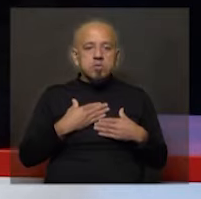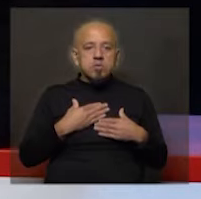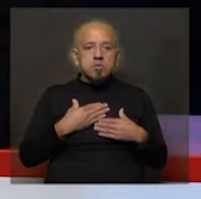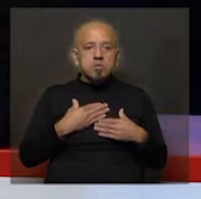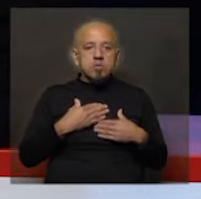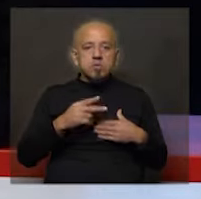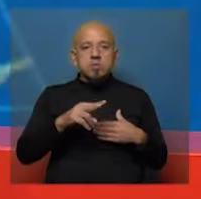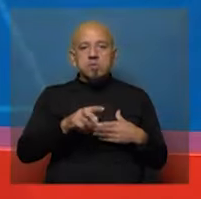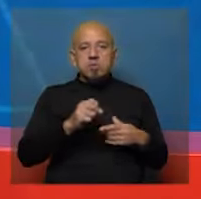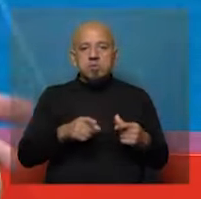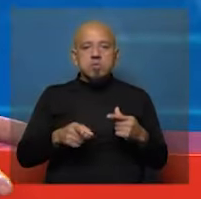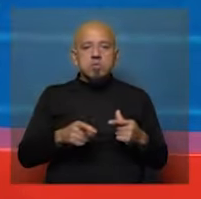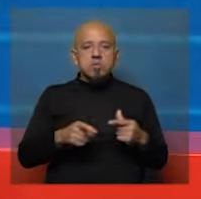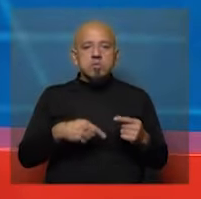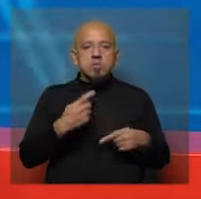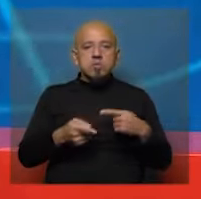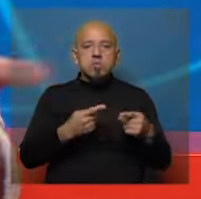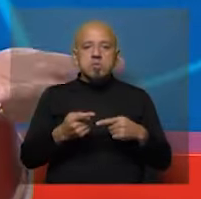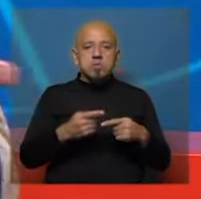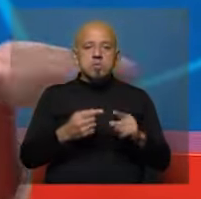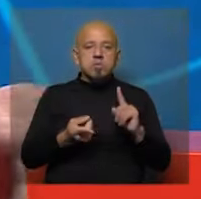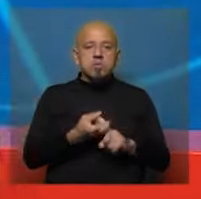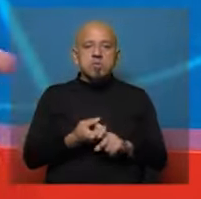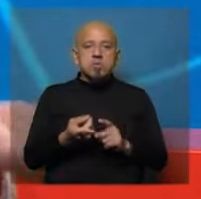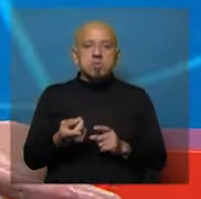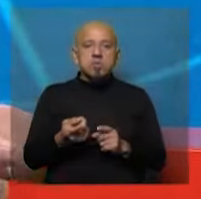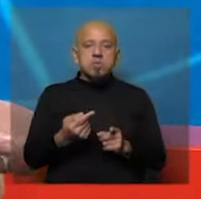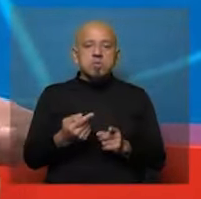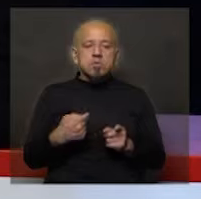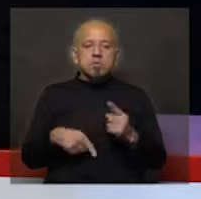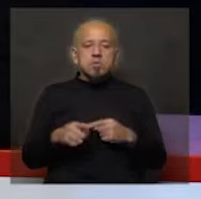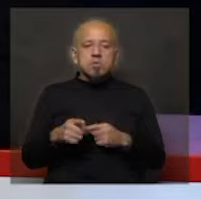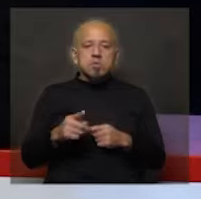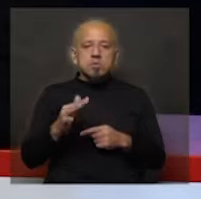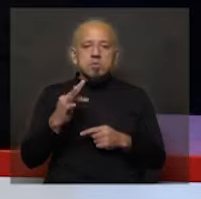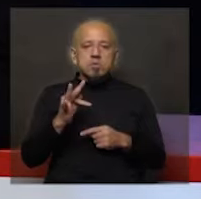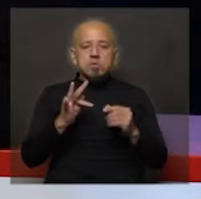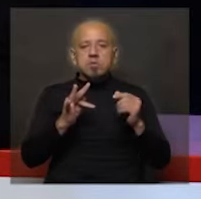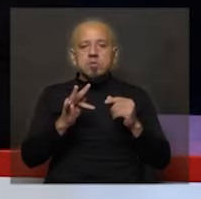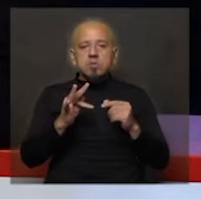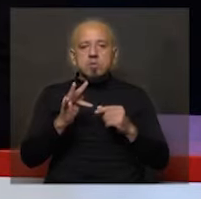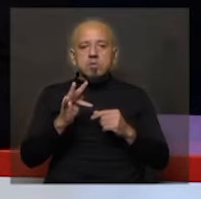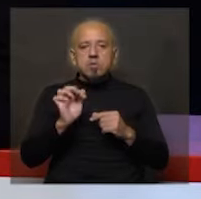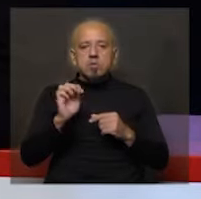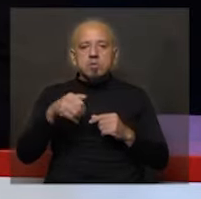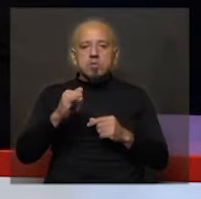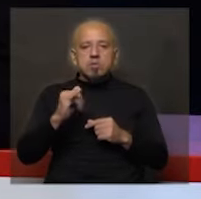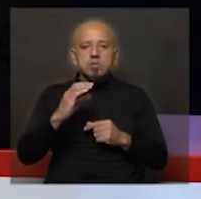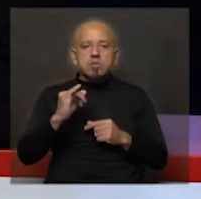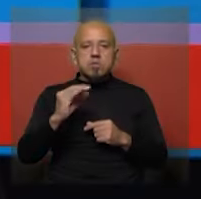menos de sueldo nos siguen matando nuestros maridos o sea y los femicidios del Adolescente creo que eso impactó mucho